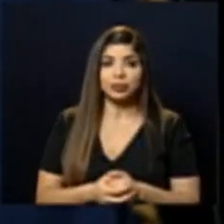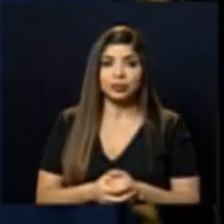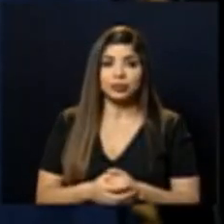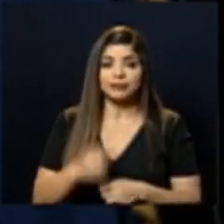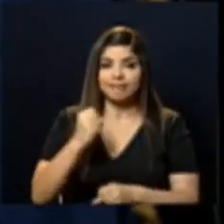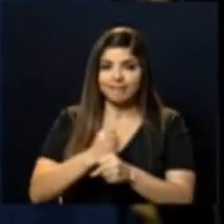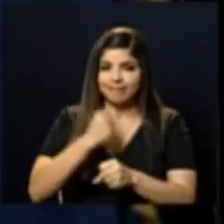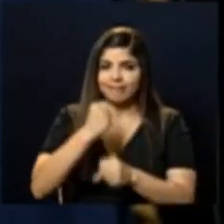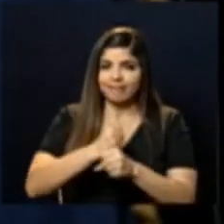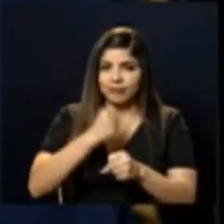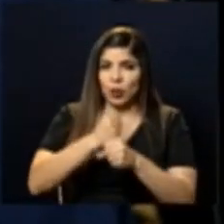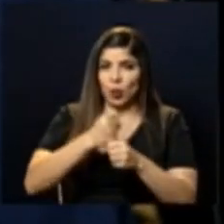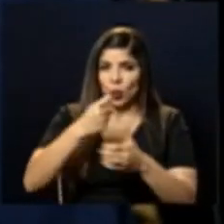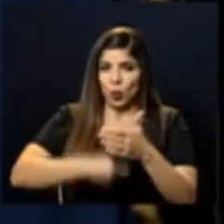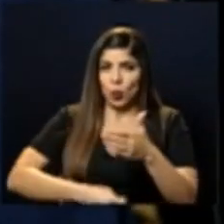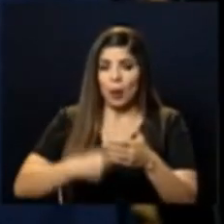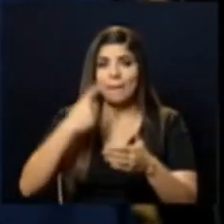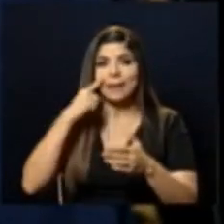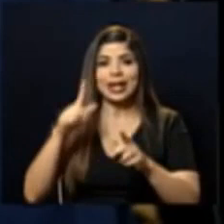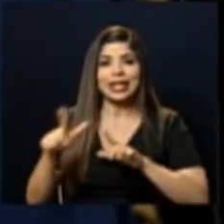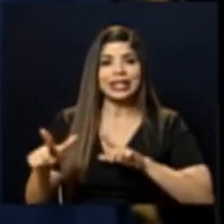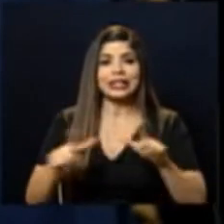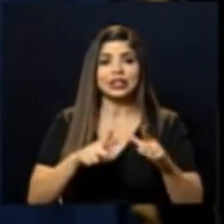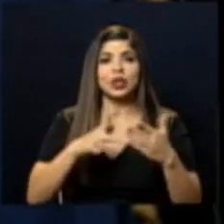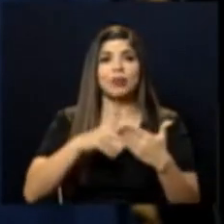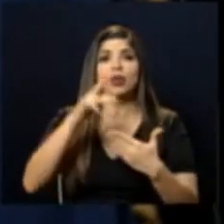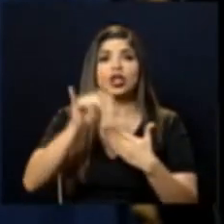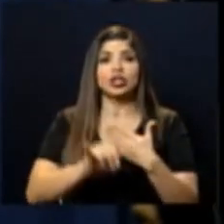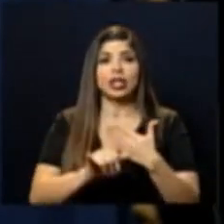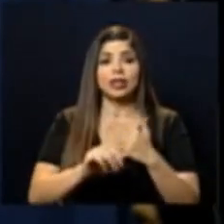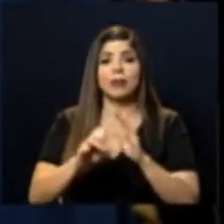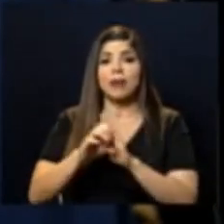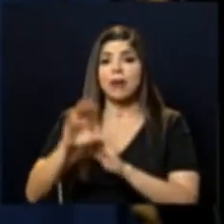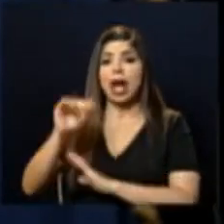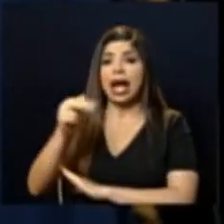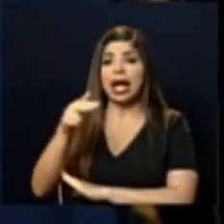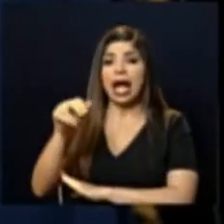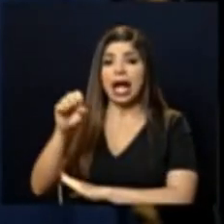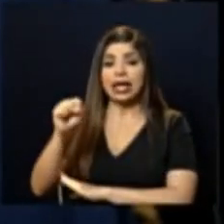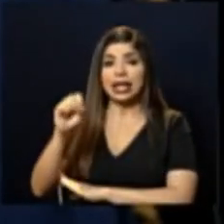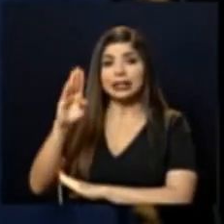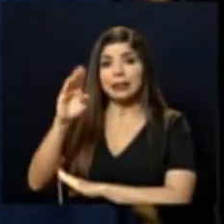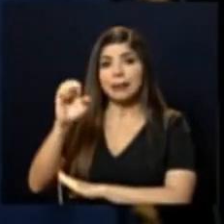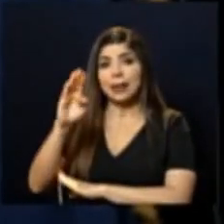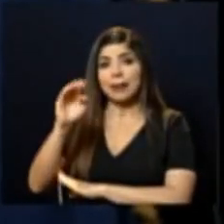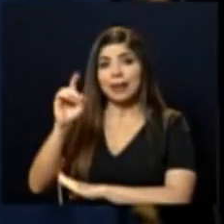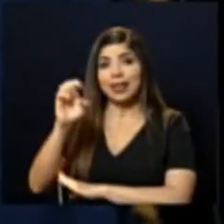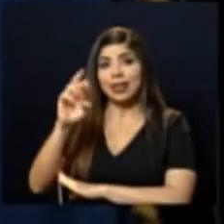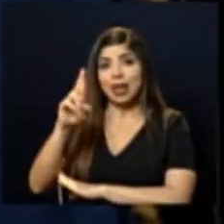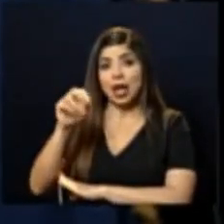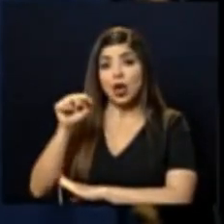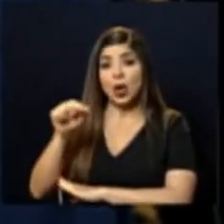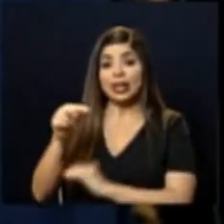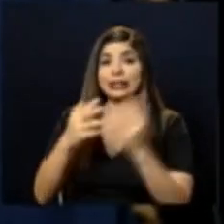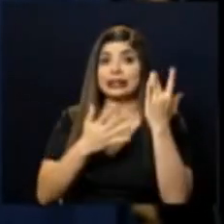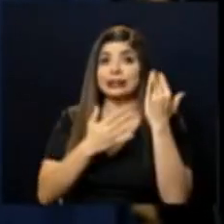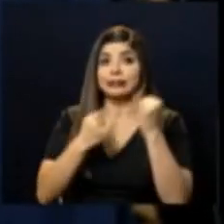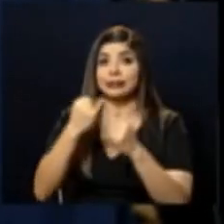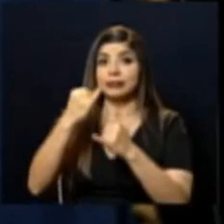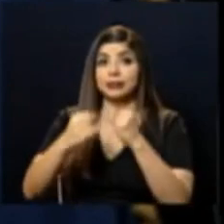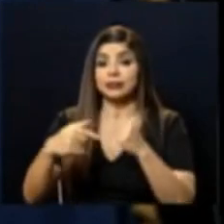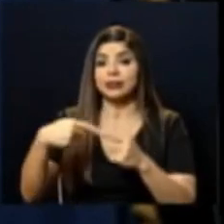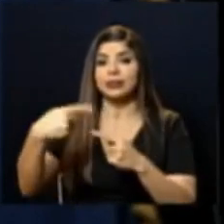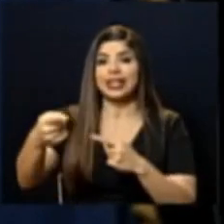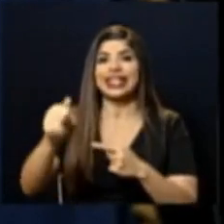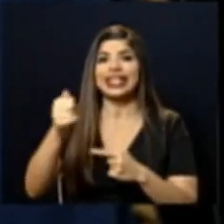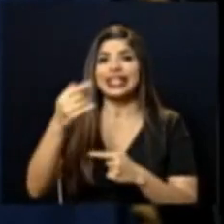se trabaja arduamente para tener listos los proyectos como Cañas Bebedero, el cual deberá estar concluido en